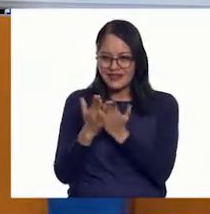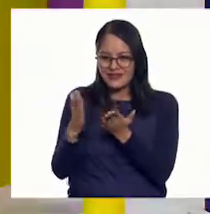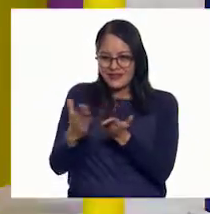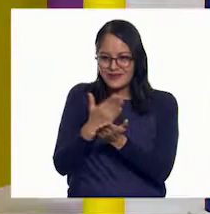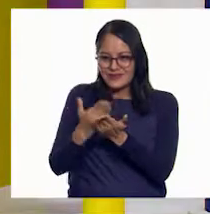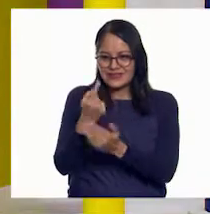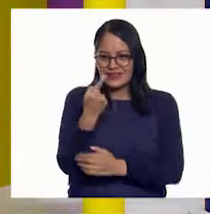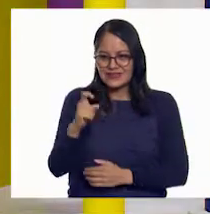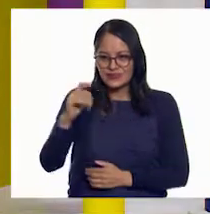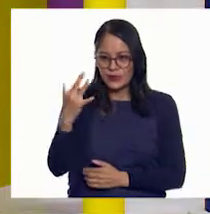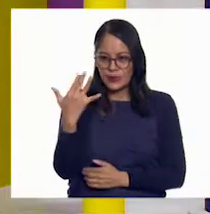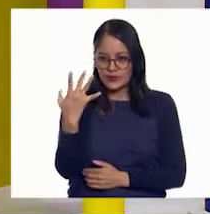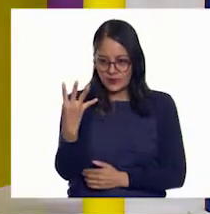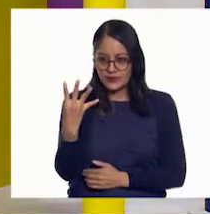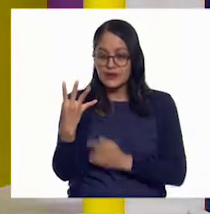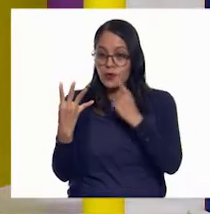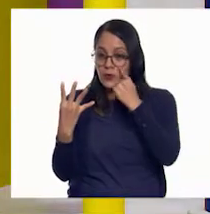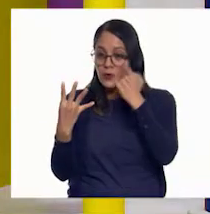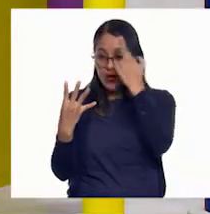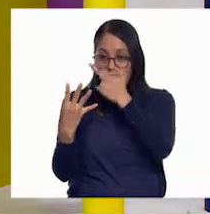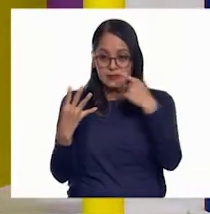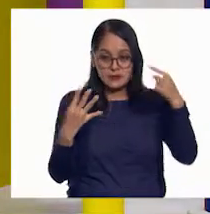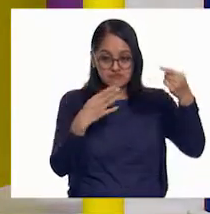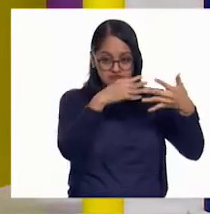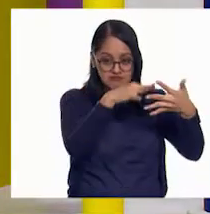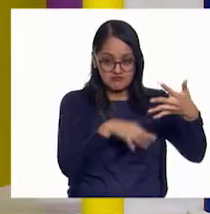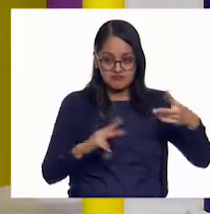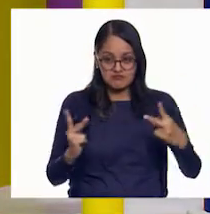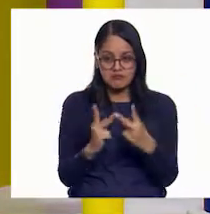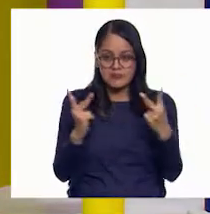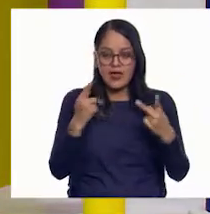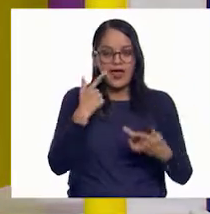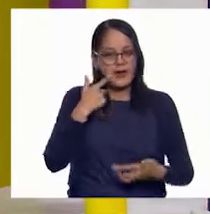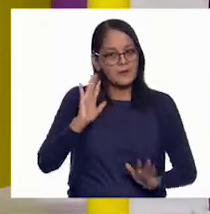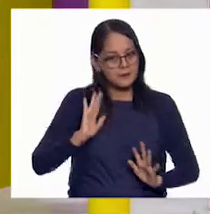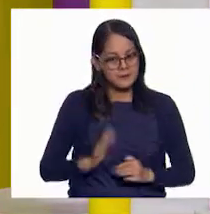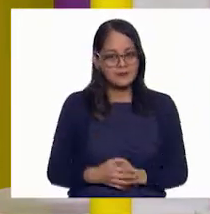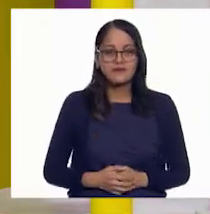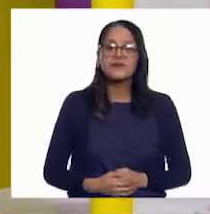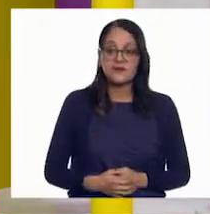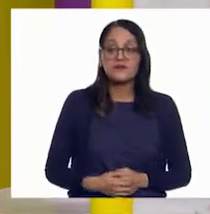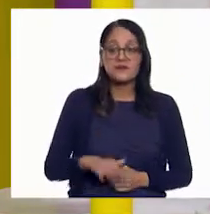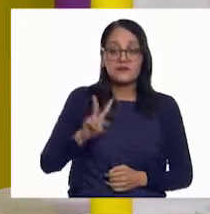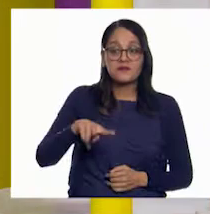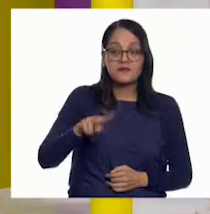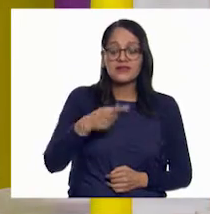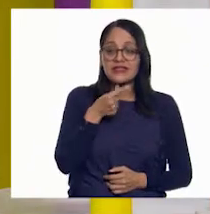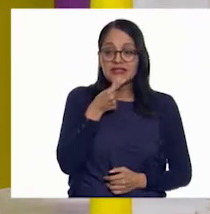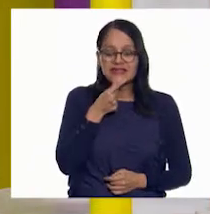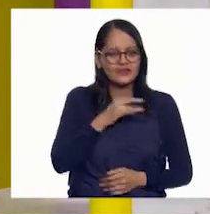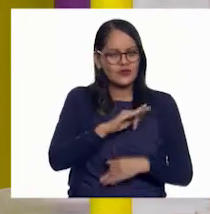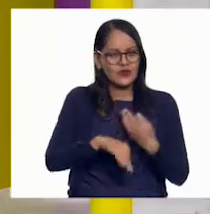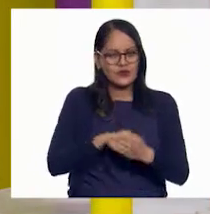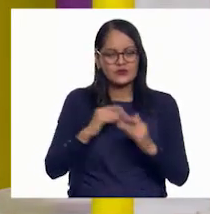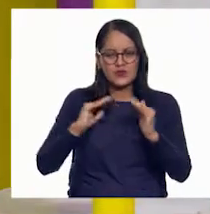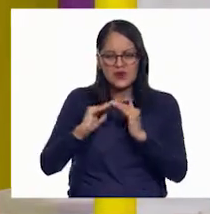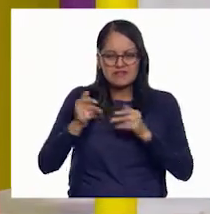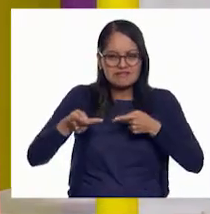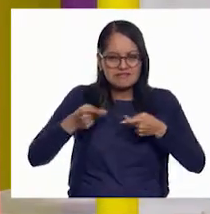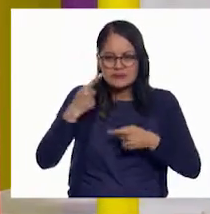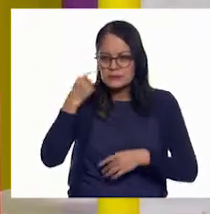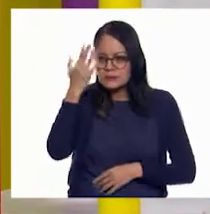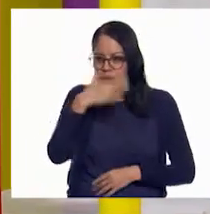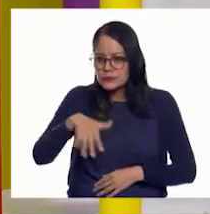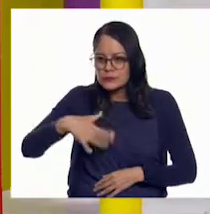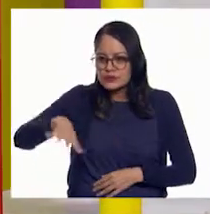154. Es un gran reto, maestra Lucerito. Estoy segura que las niñas y los niños van a tener mucho que explorar y muchos remedios caseros que ellos